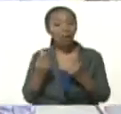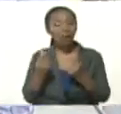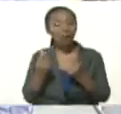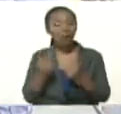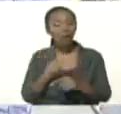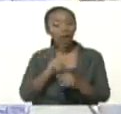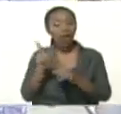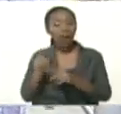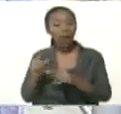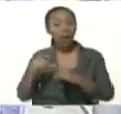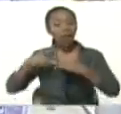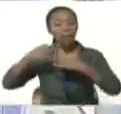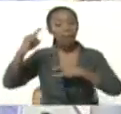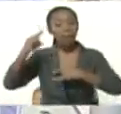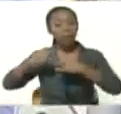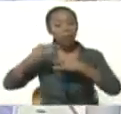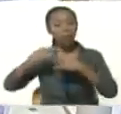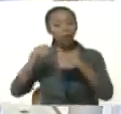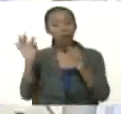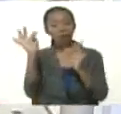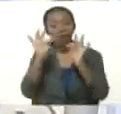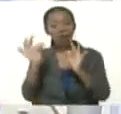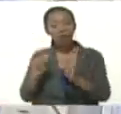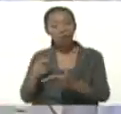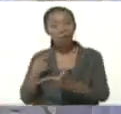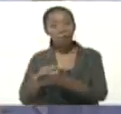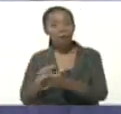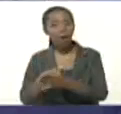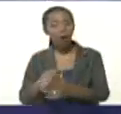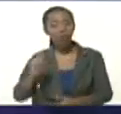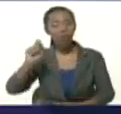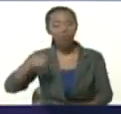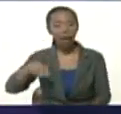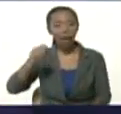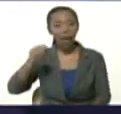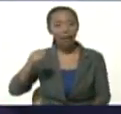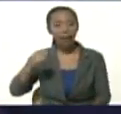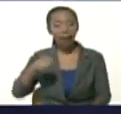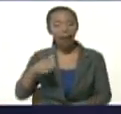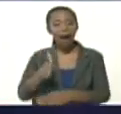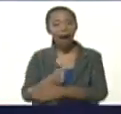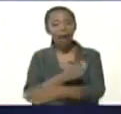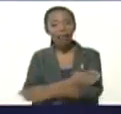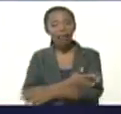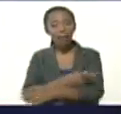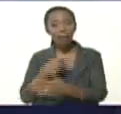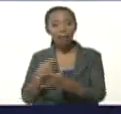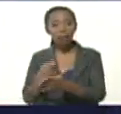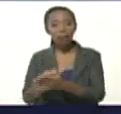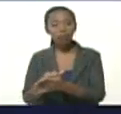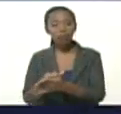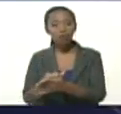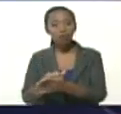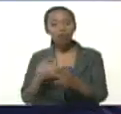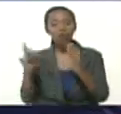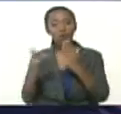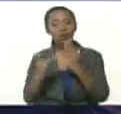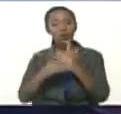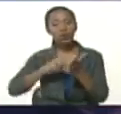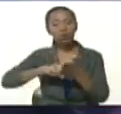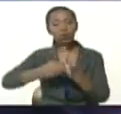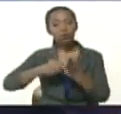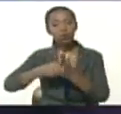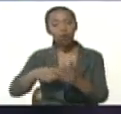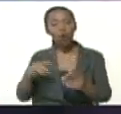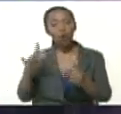su plataforma, ha diseñado mecanismos de pago, como son tarjetas, en este caso prepagadas, a través de su tecnología NFC o tecnología de